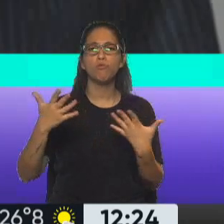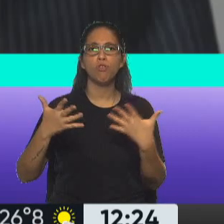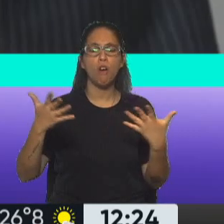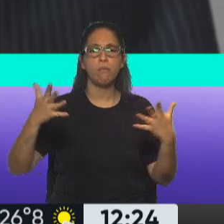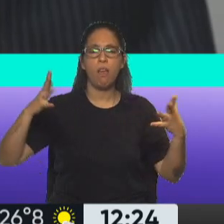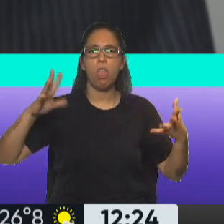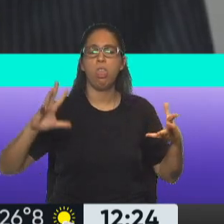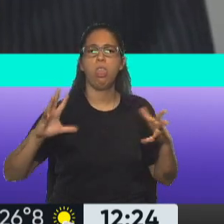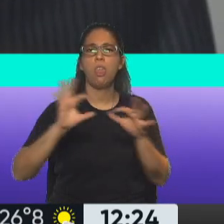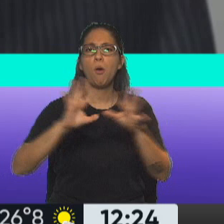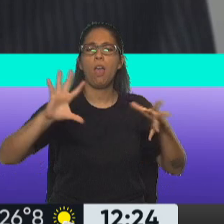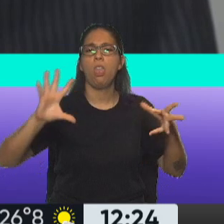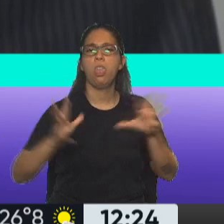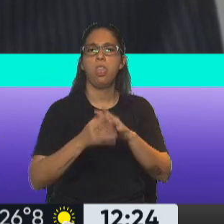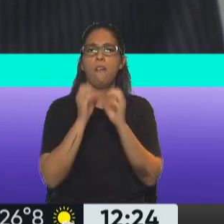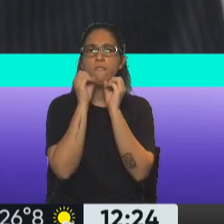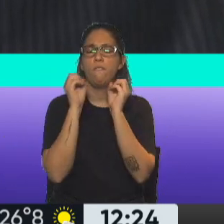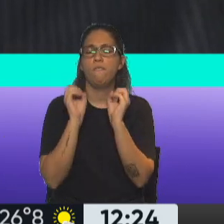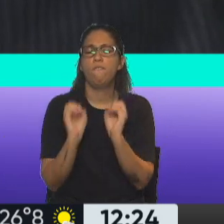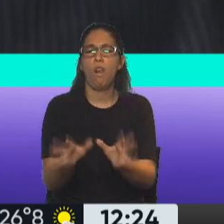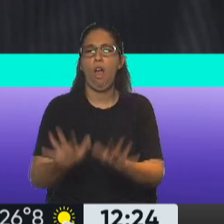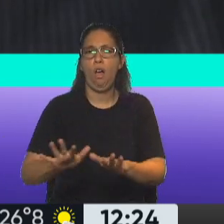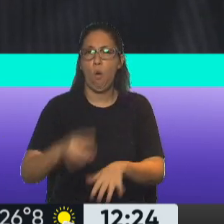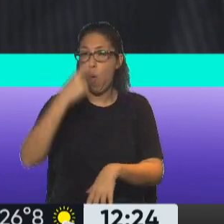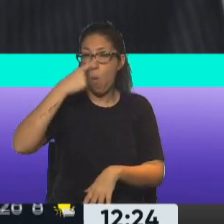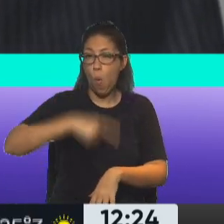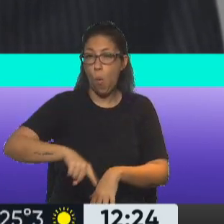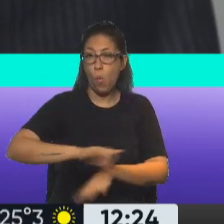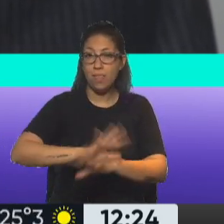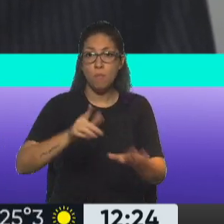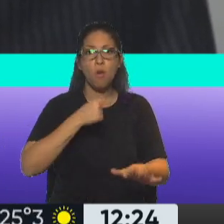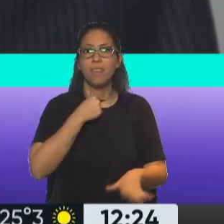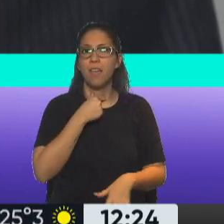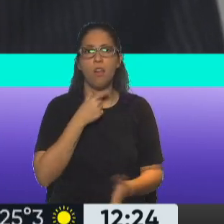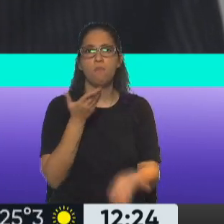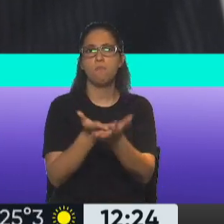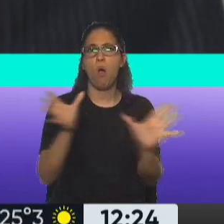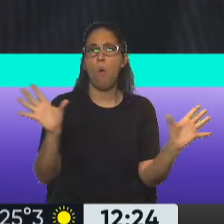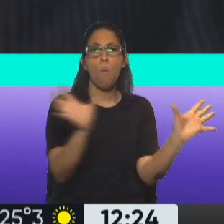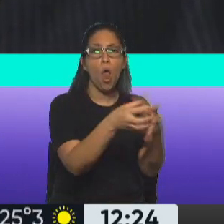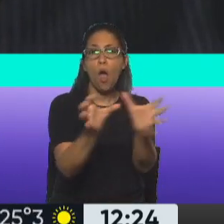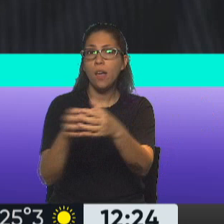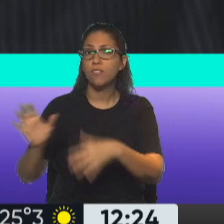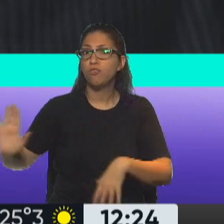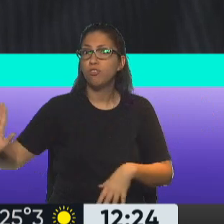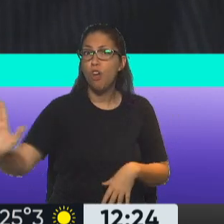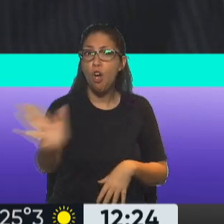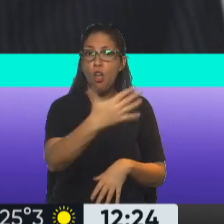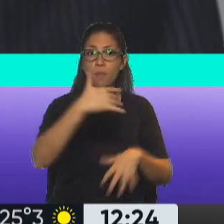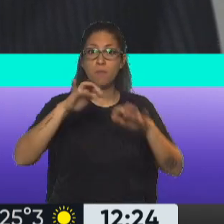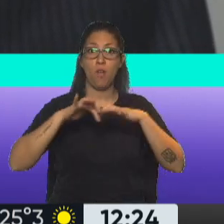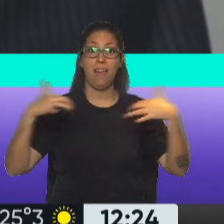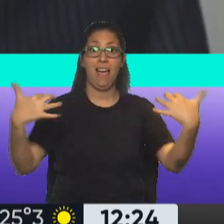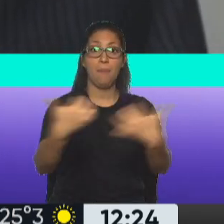intensidad. Y lo que por último yo le quiero pedir a todos los bloques que componen esta Cámara